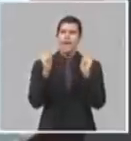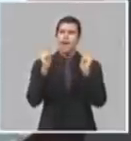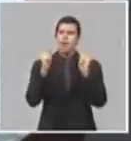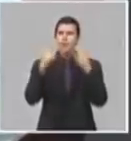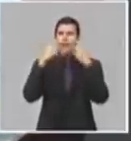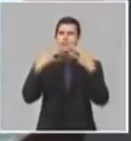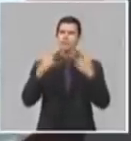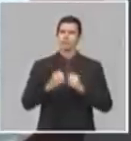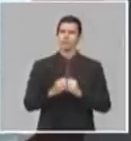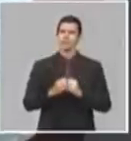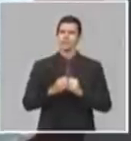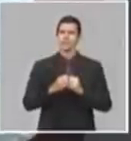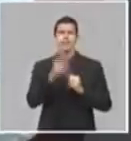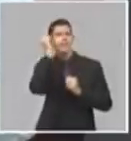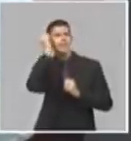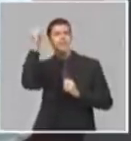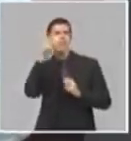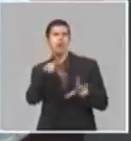e innovación.